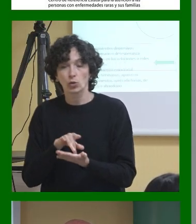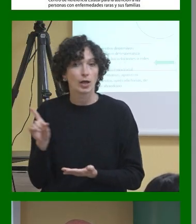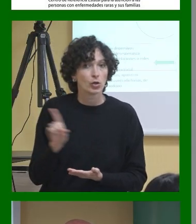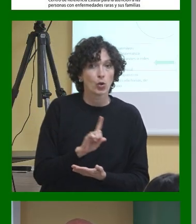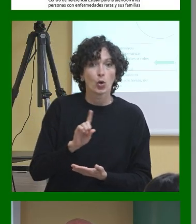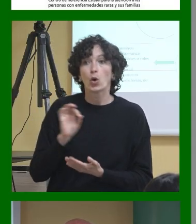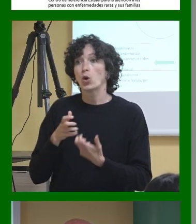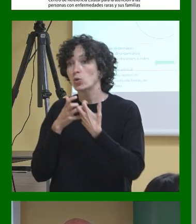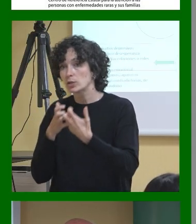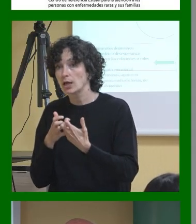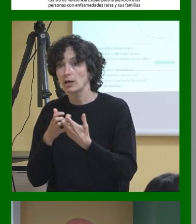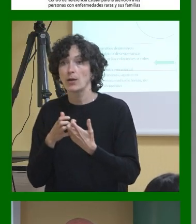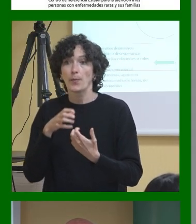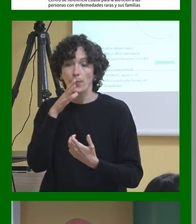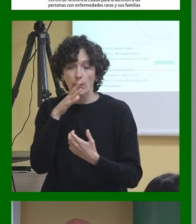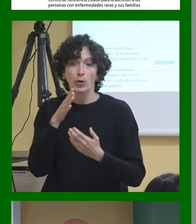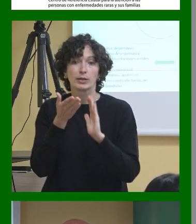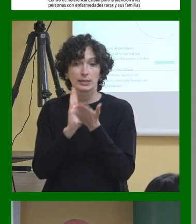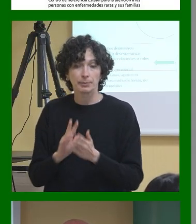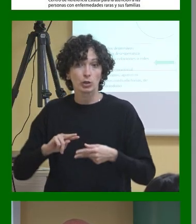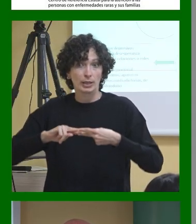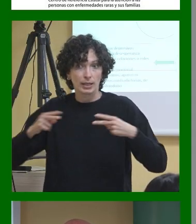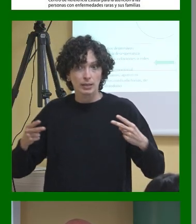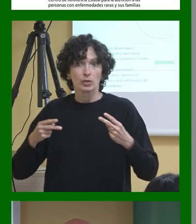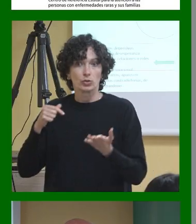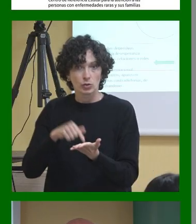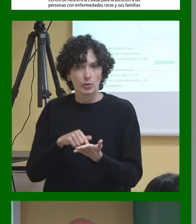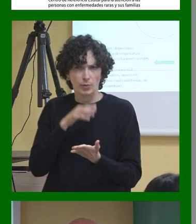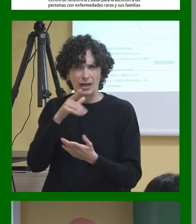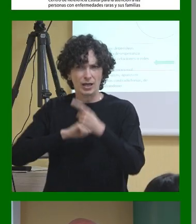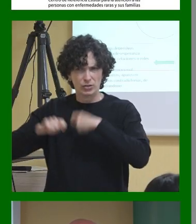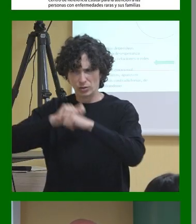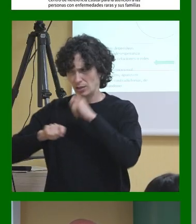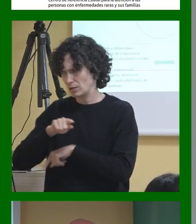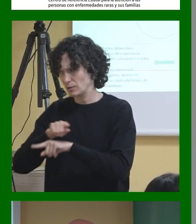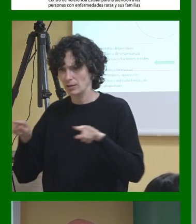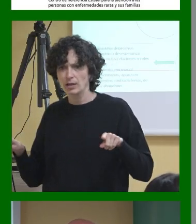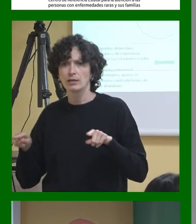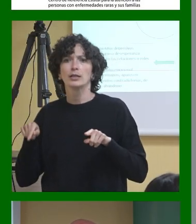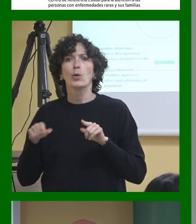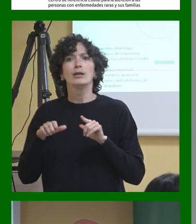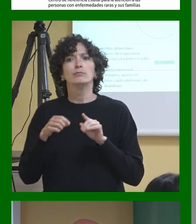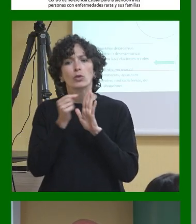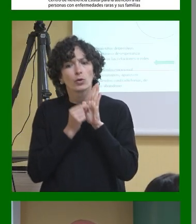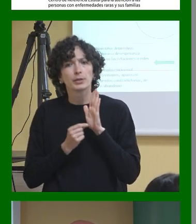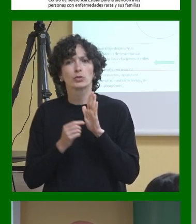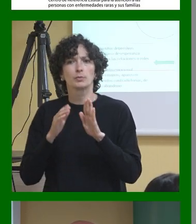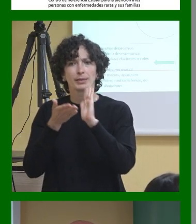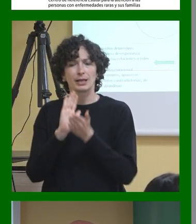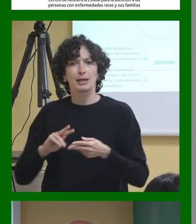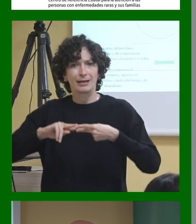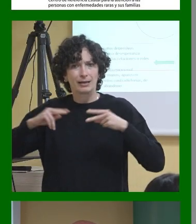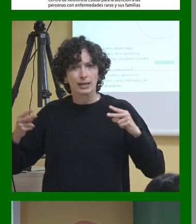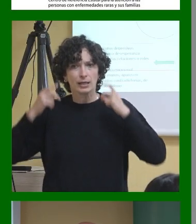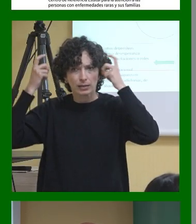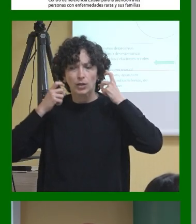por tratamientos genéticos. Muchas de estas asociaciones son las que están gestando los tratamientos de terapia génica porque las instituciones públicas